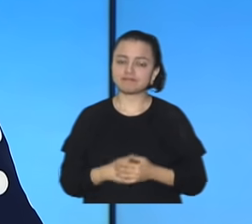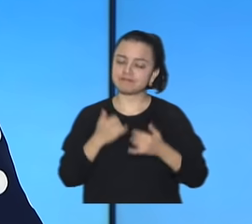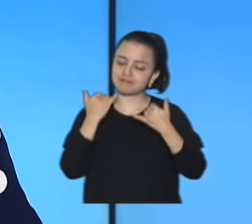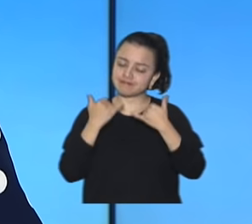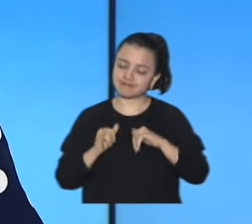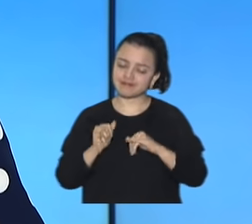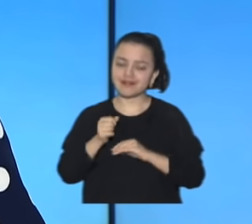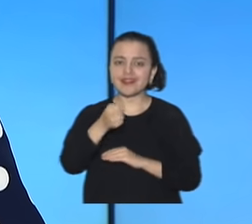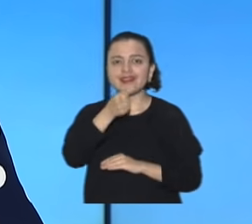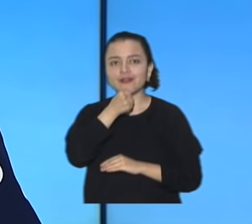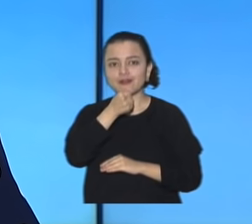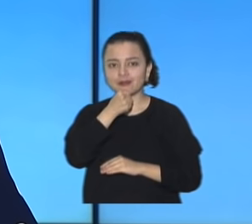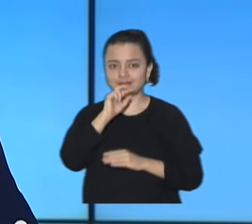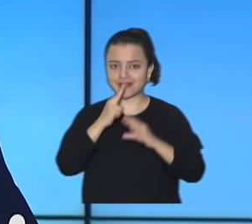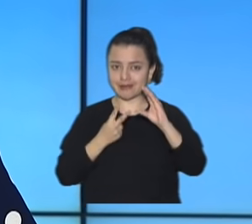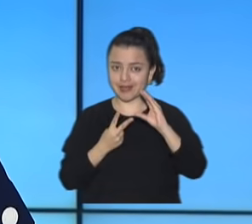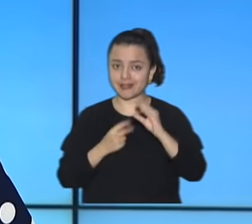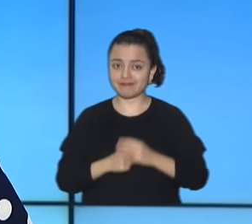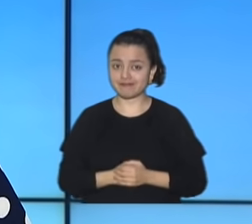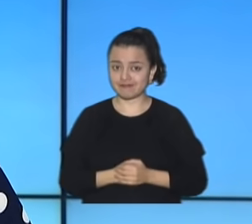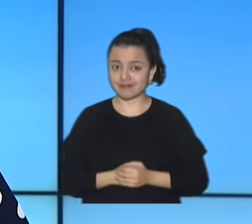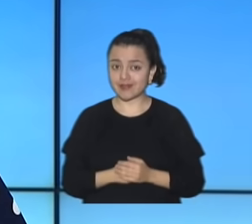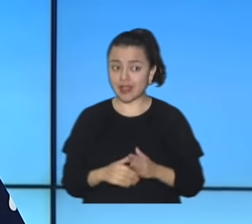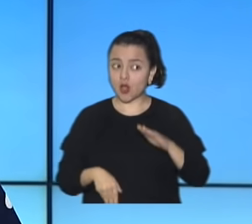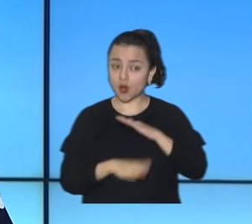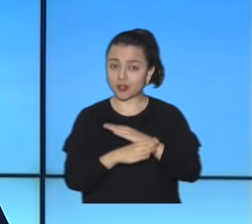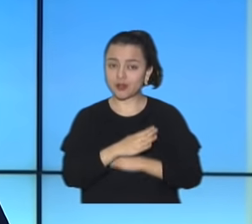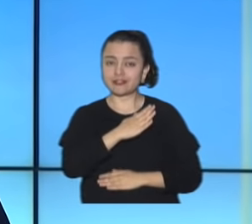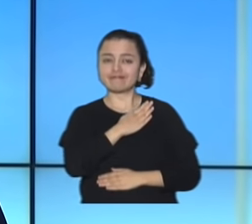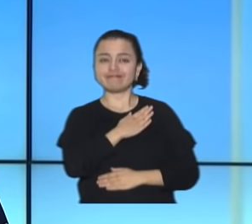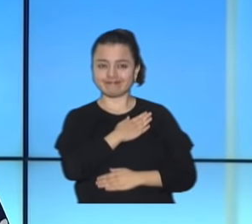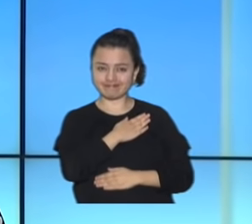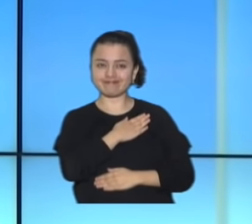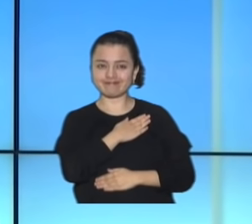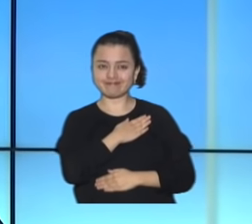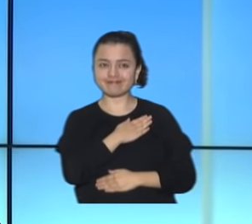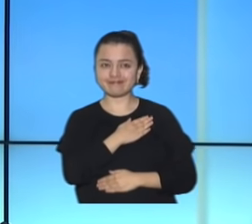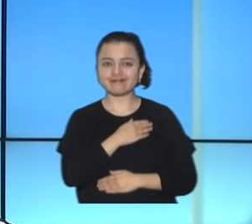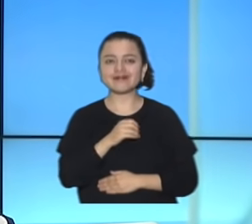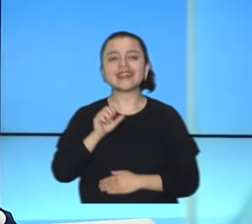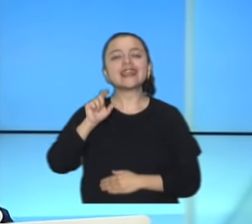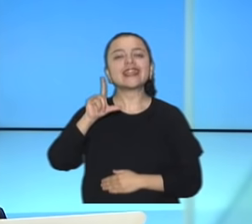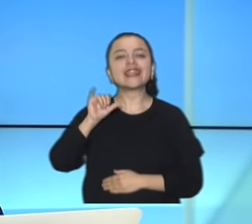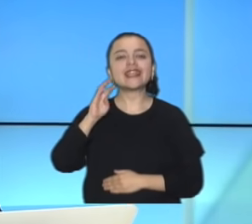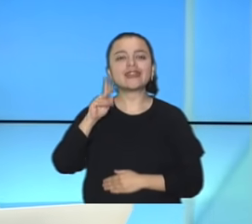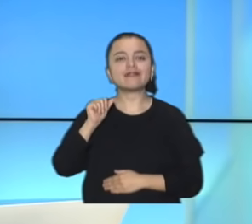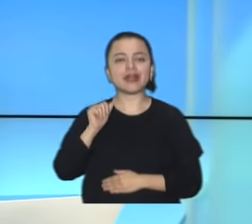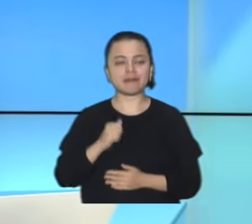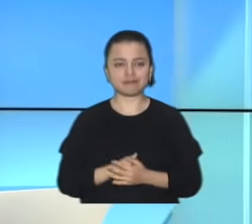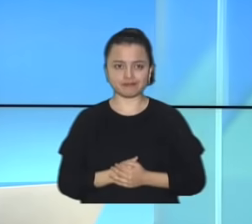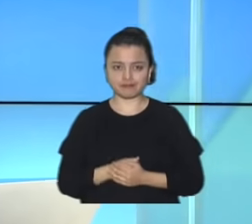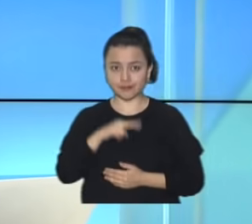Hasta aquí la información en Noticentro 1 CMI. A continuación, no se pierda La niña Emilia, déjala morir.